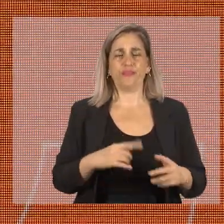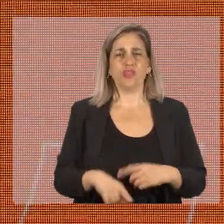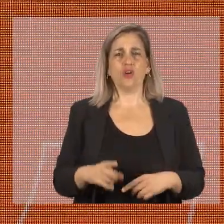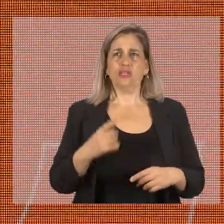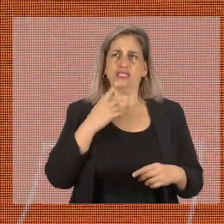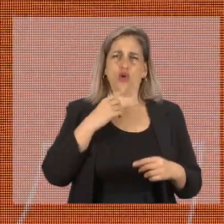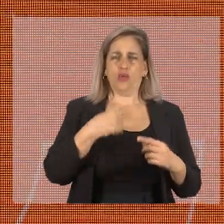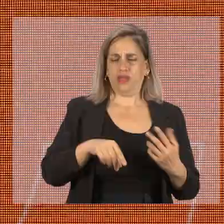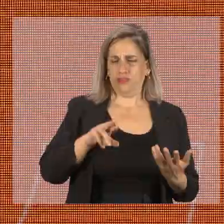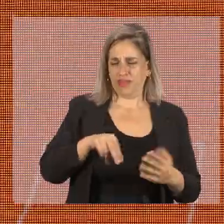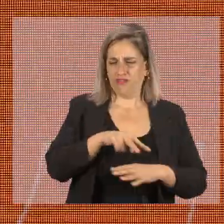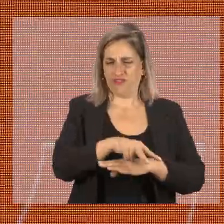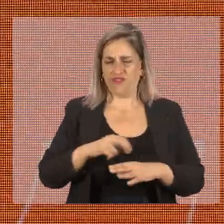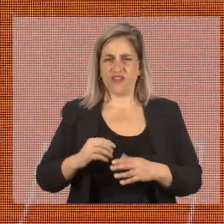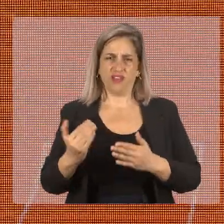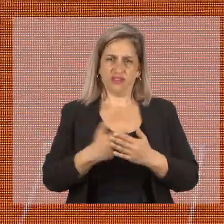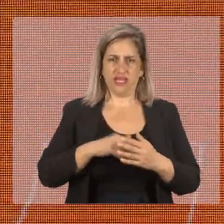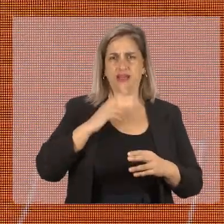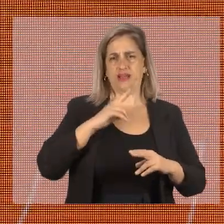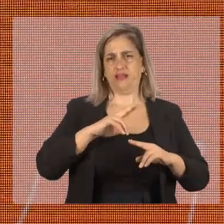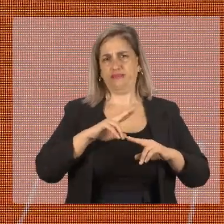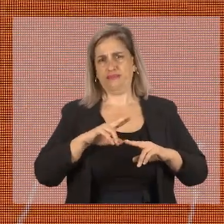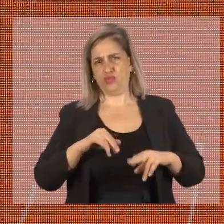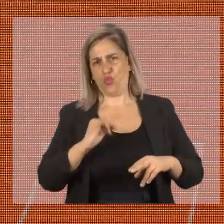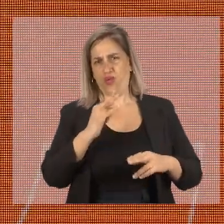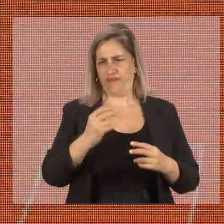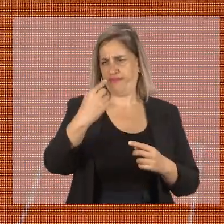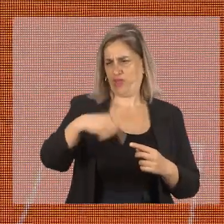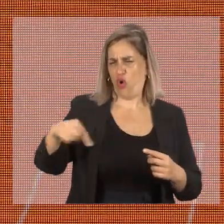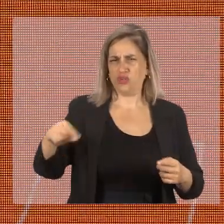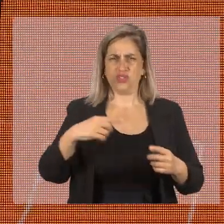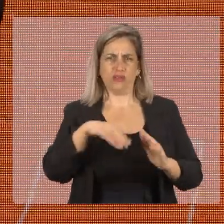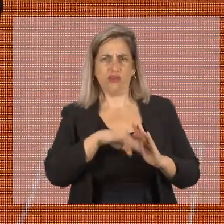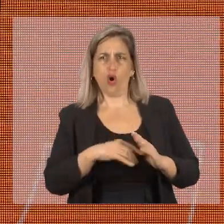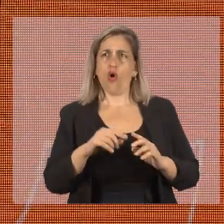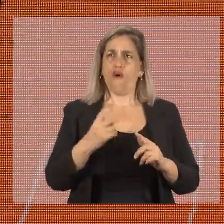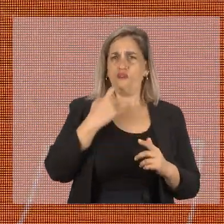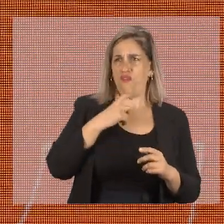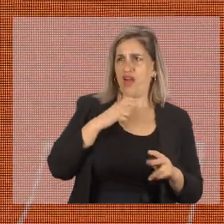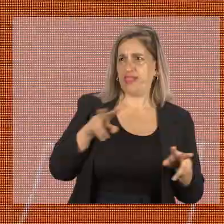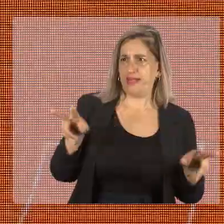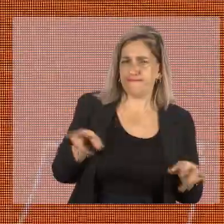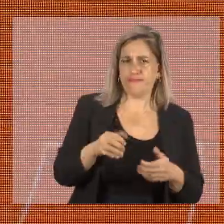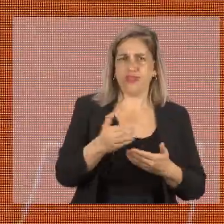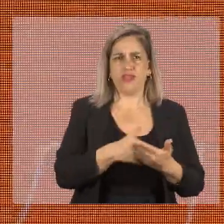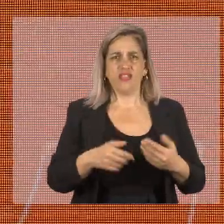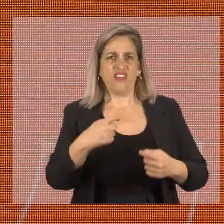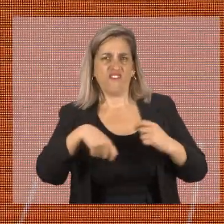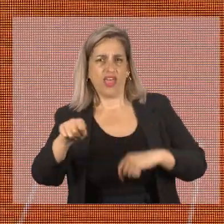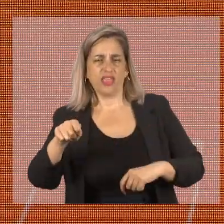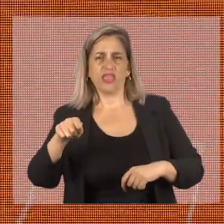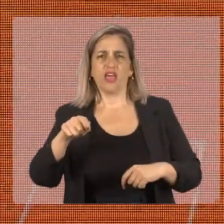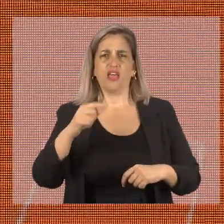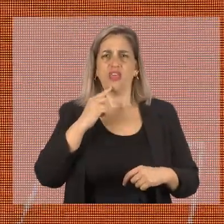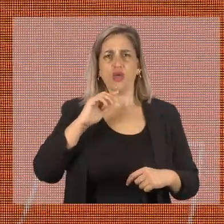Entre erogaciones, renuncias fiscales y lo que no ingresó por concepto, por ejemplo, de la